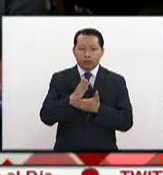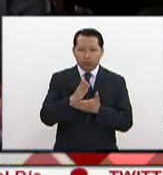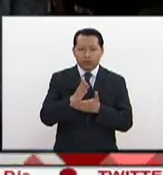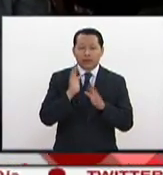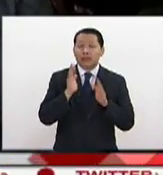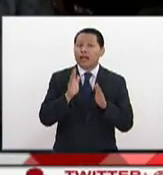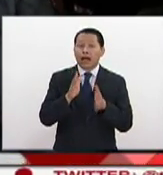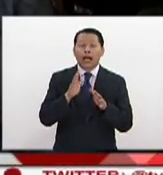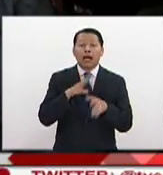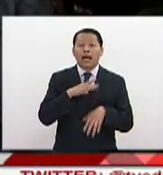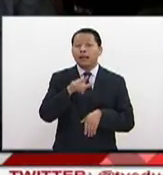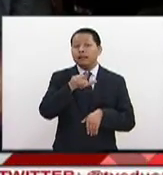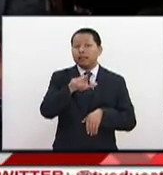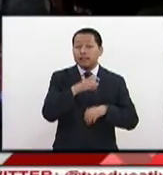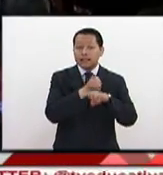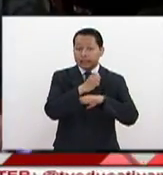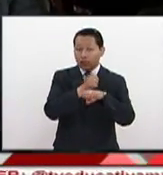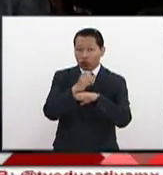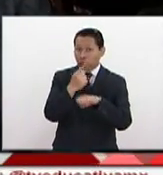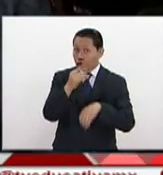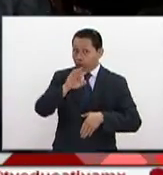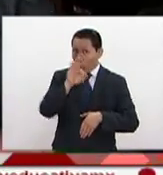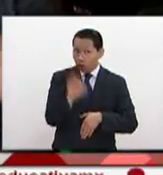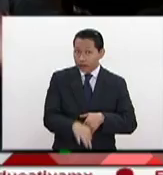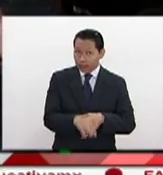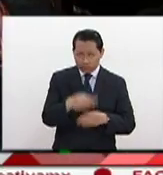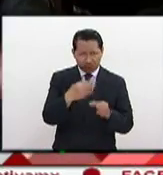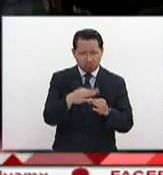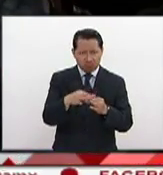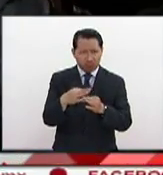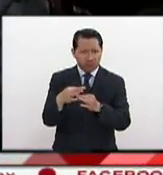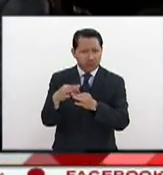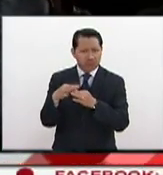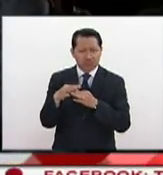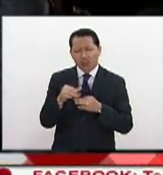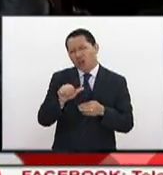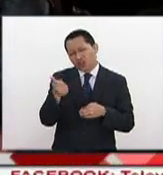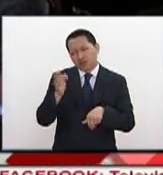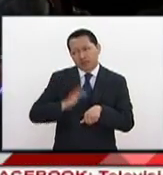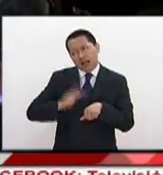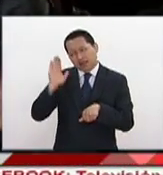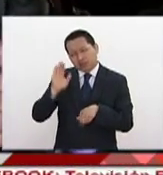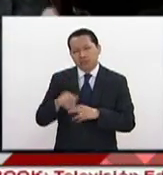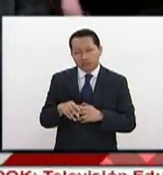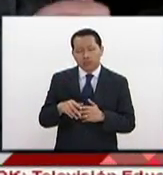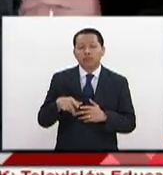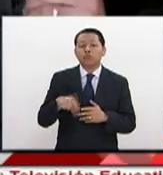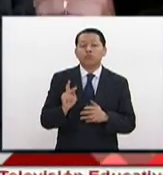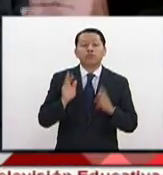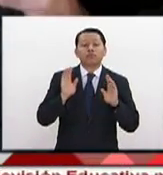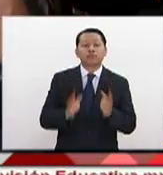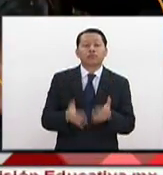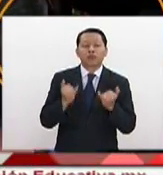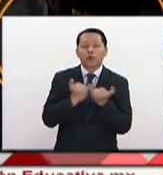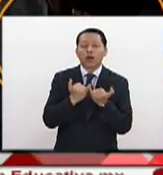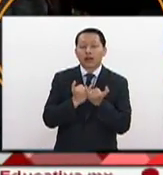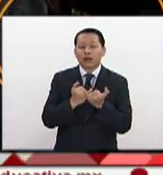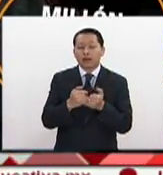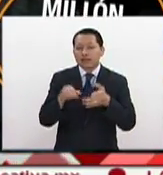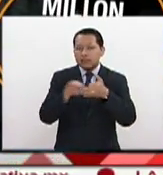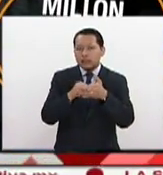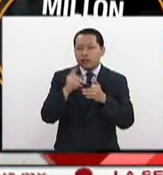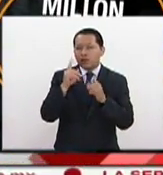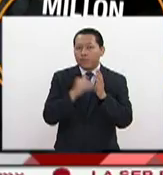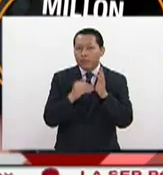ya completamos los 17 estados, el 1% de cada 17 estados. En otros sacamos mucho más. Pero también ya vamos llegando al 1.000.000 de